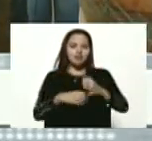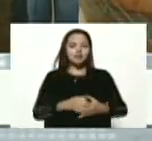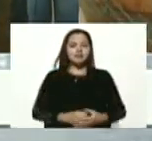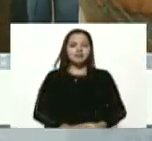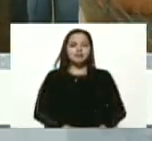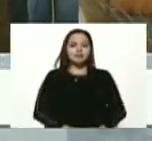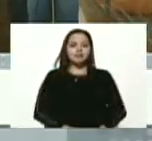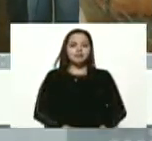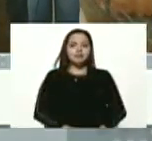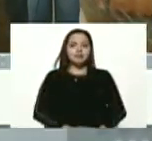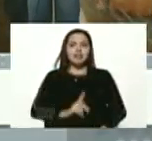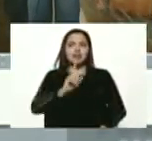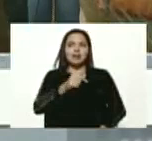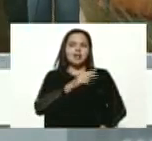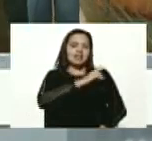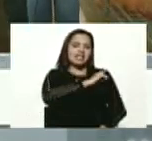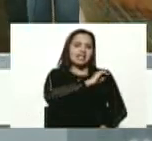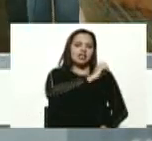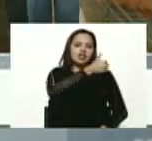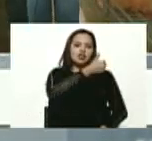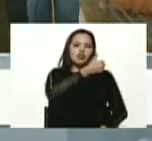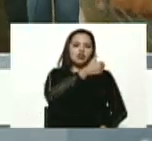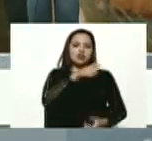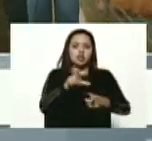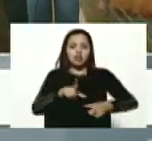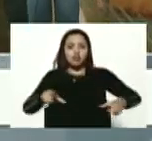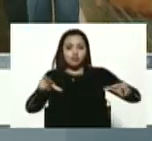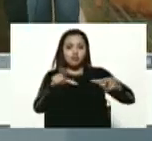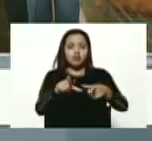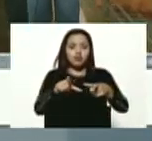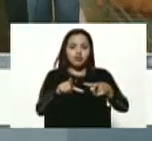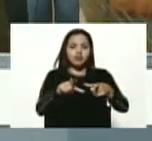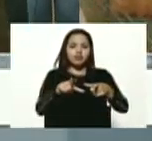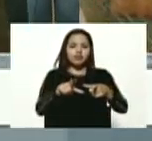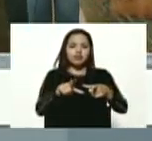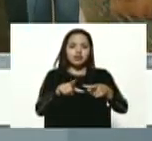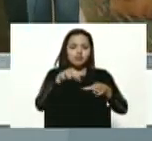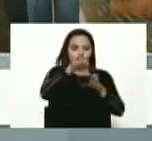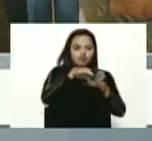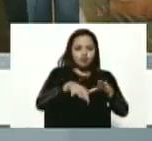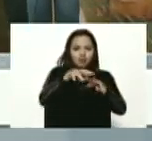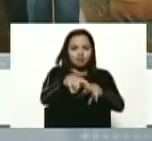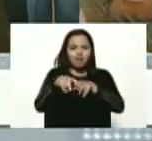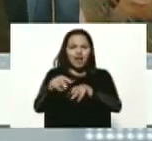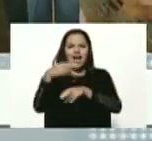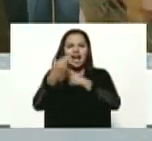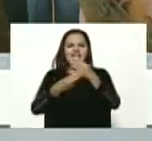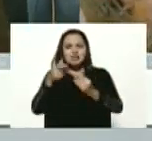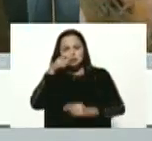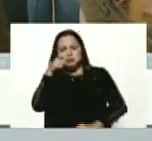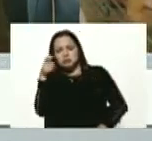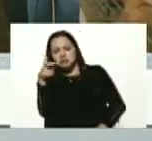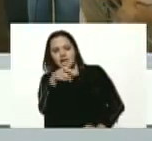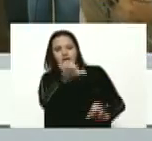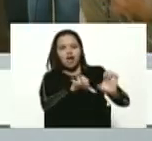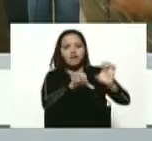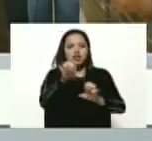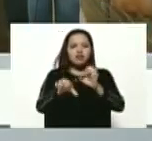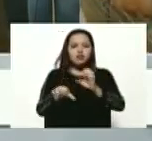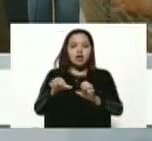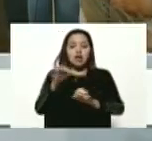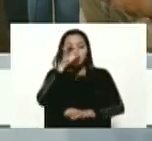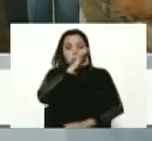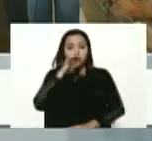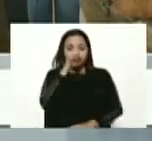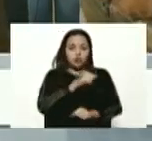Ávila, director de la Unidad Territorial Agrícola del Estado, porque ellos están pasando inspección a la cría de engorde